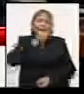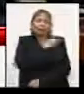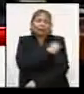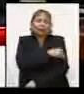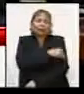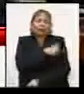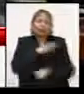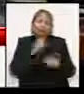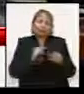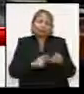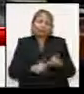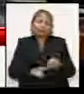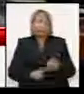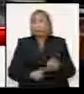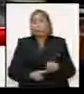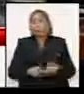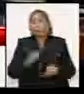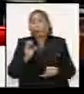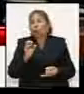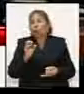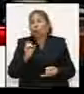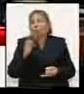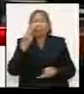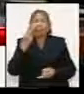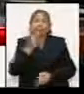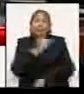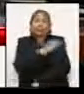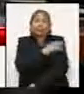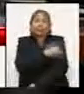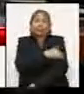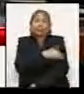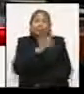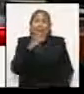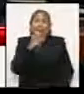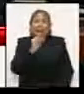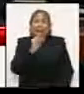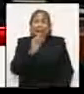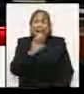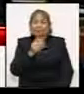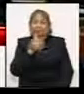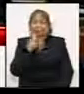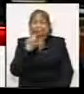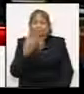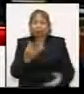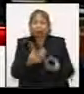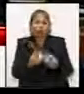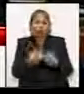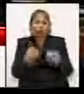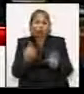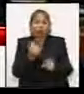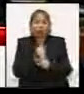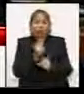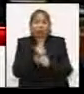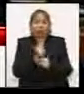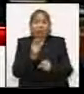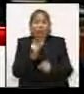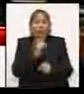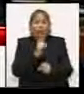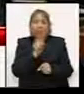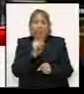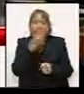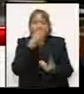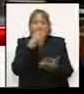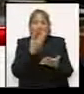hospitales o vamos a las direzas, vemos de que hay mucha gente trabajando en este sector, pero que no están